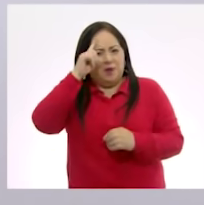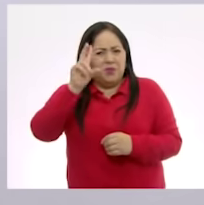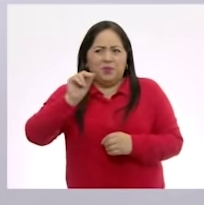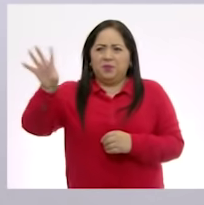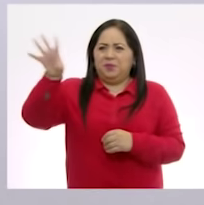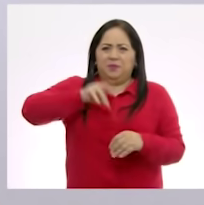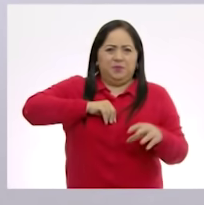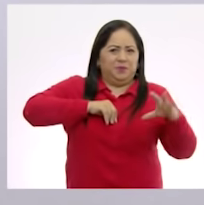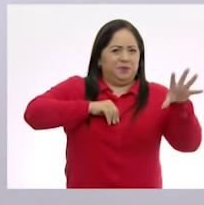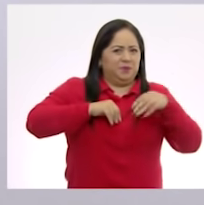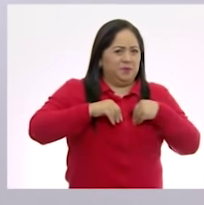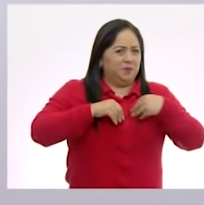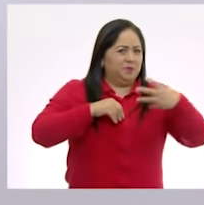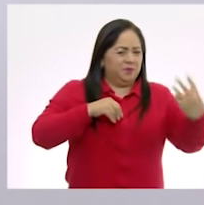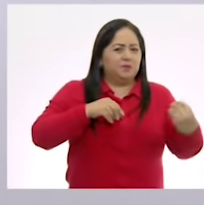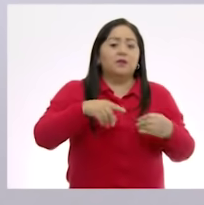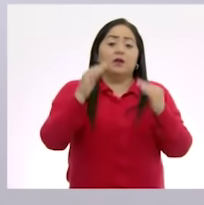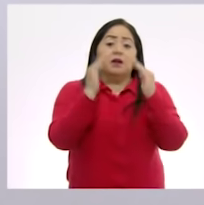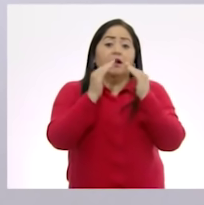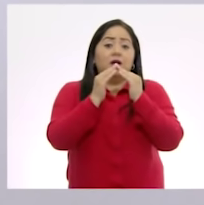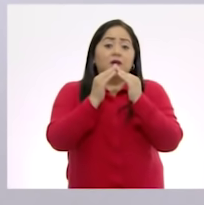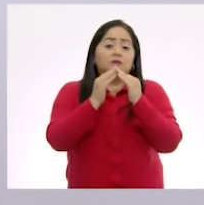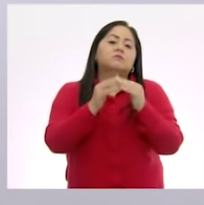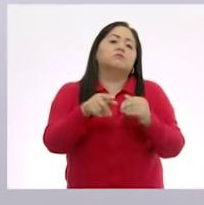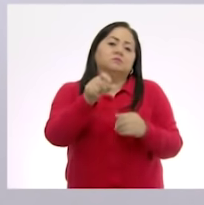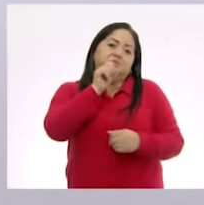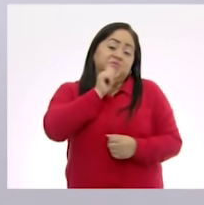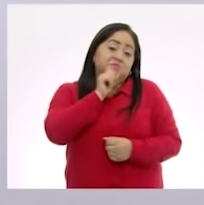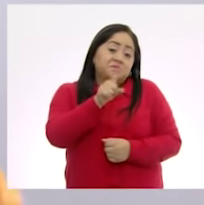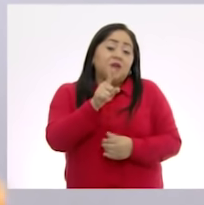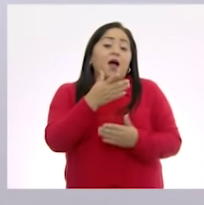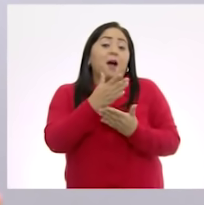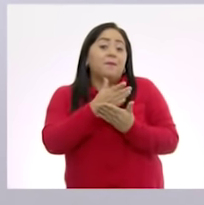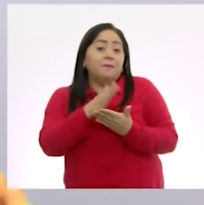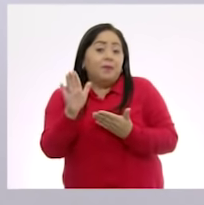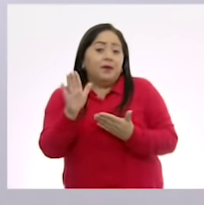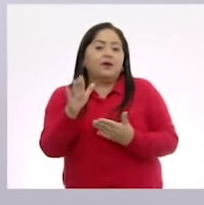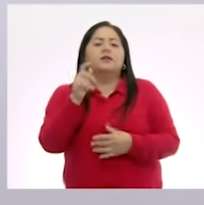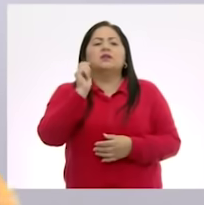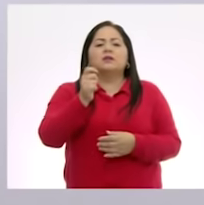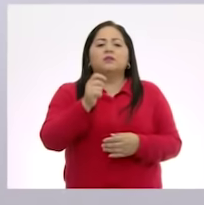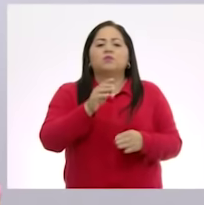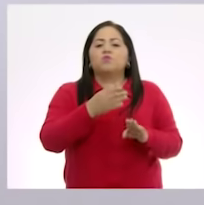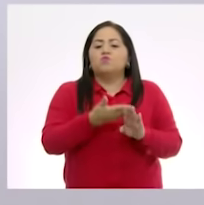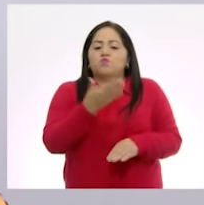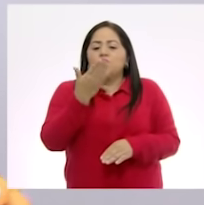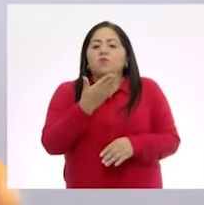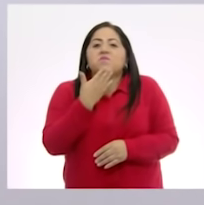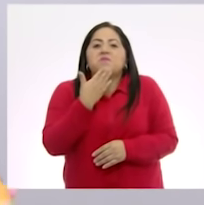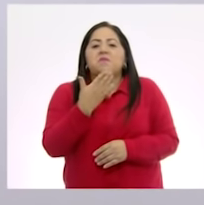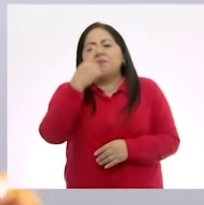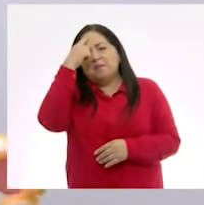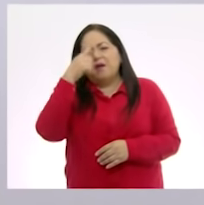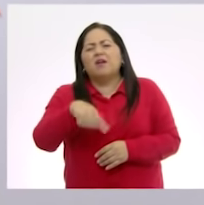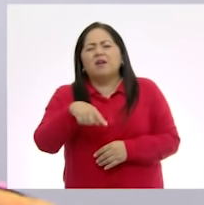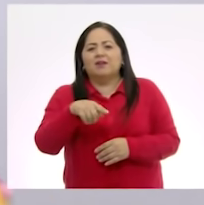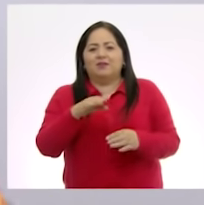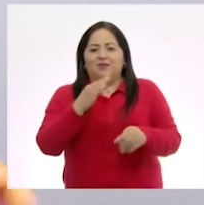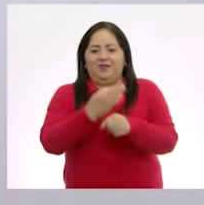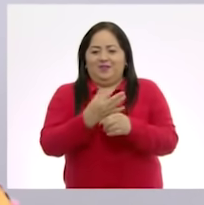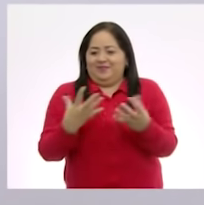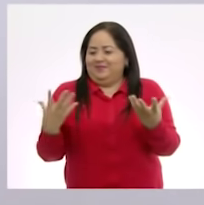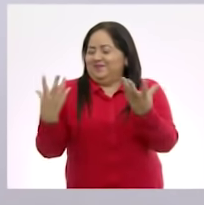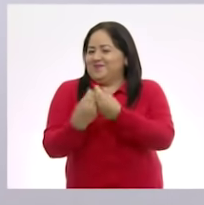contagiarnos. Estar en casa es una de ellas, pero además también es un muy buen momento para estar cerca